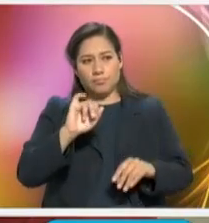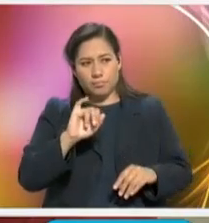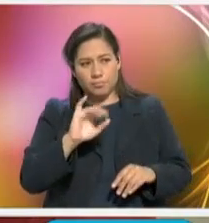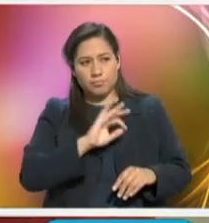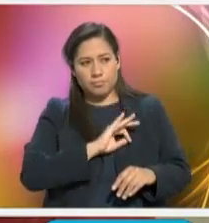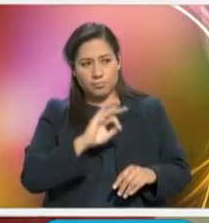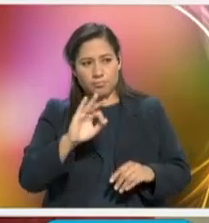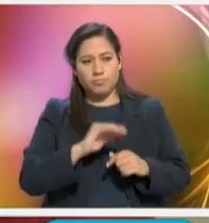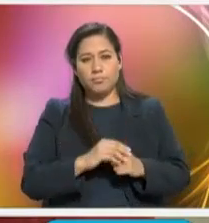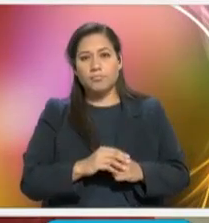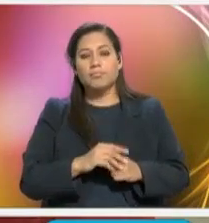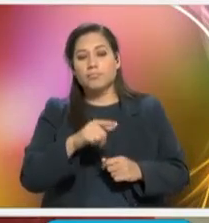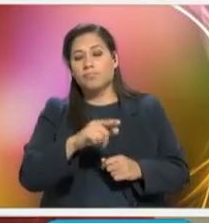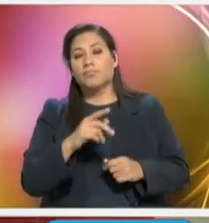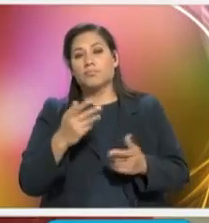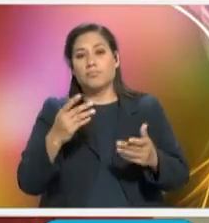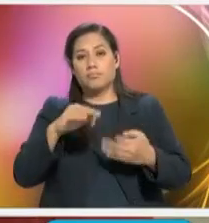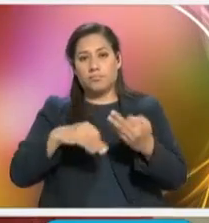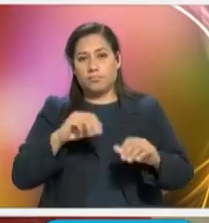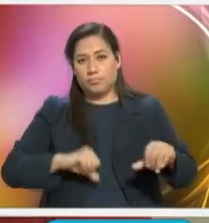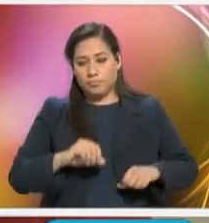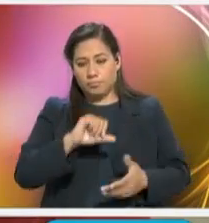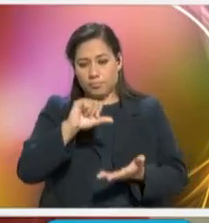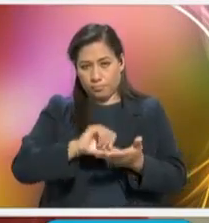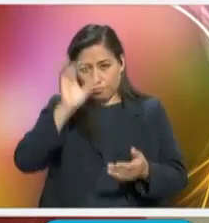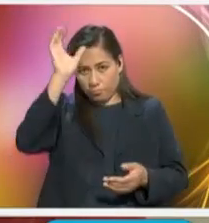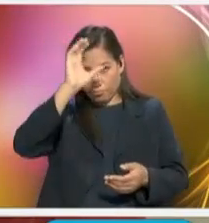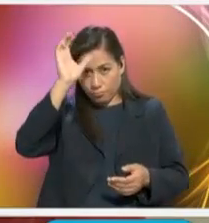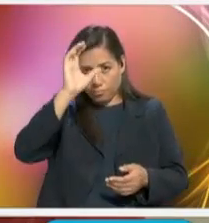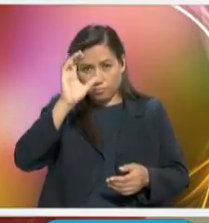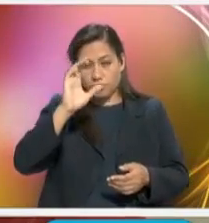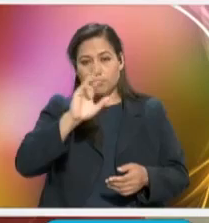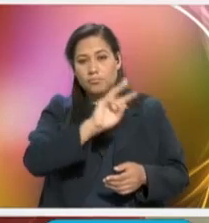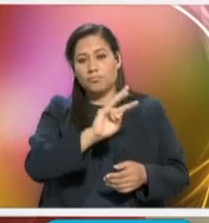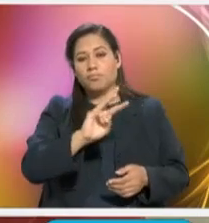Pueden consultar todas las actividades en la página del Centro Cultural, que es